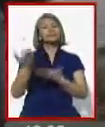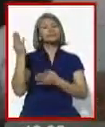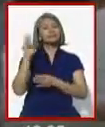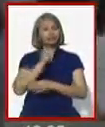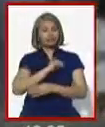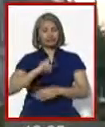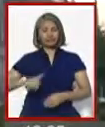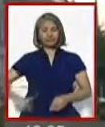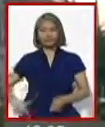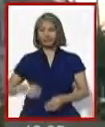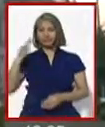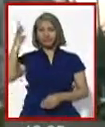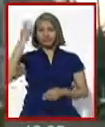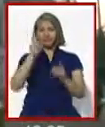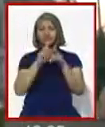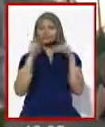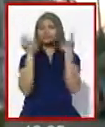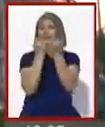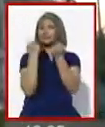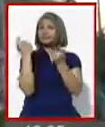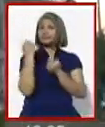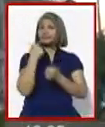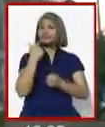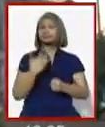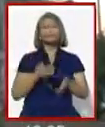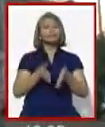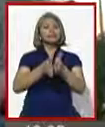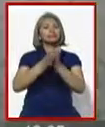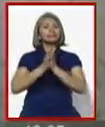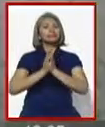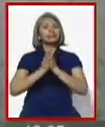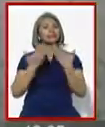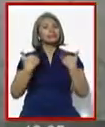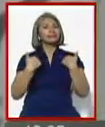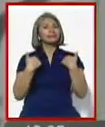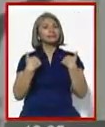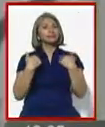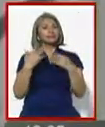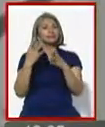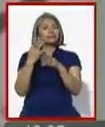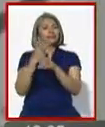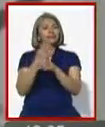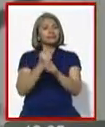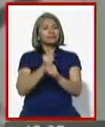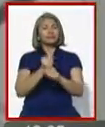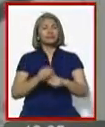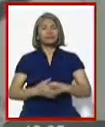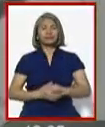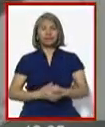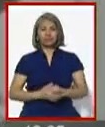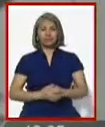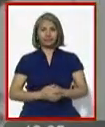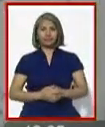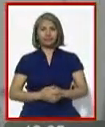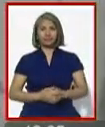municipal. Según el fiscal departamental Freddy Larrea, habría solicitado someterse también a un juicio abreviado.